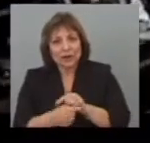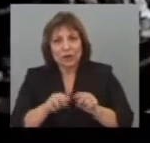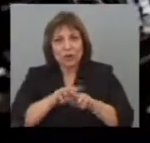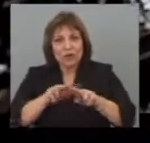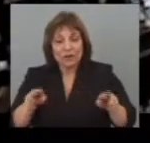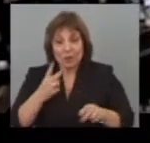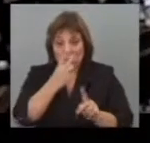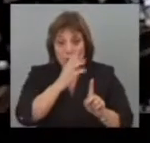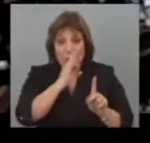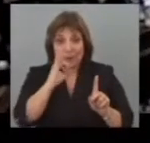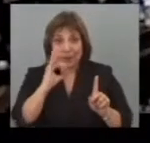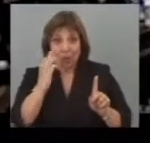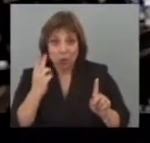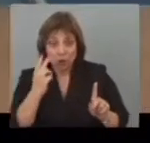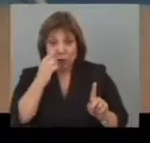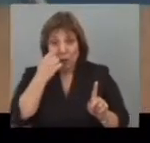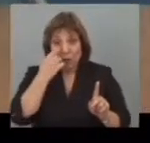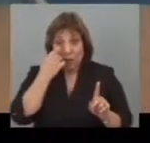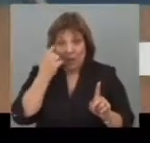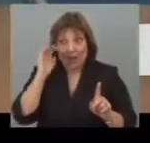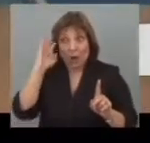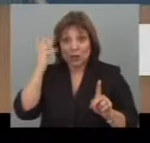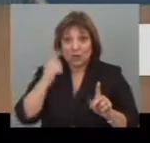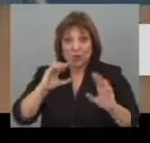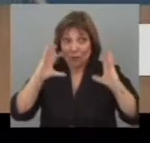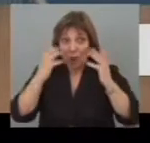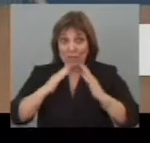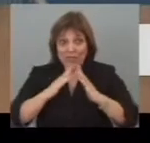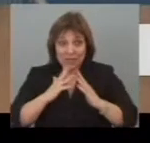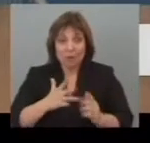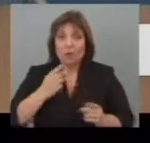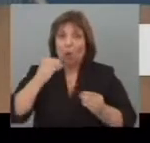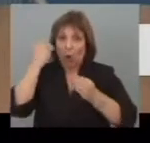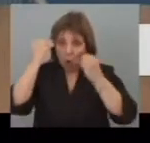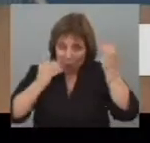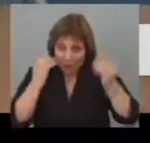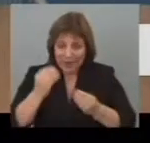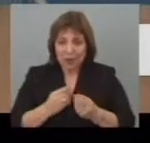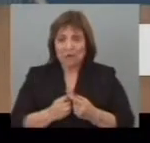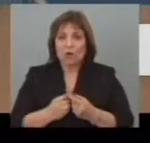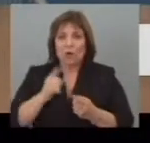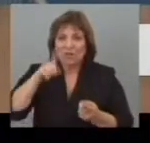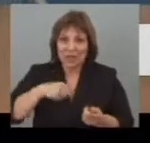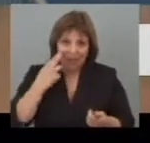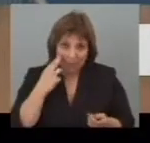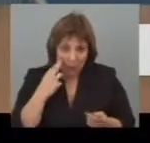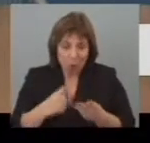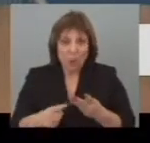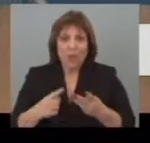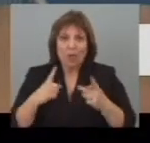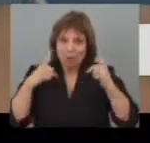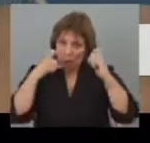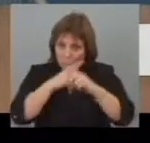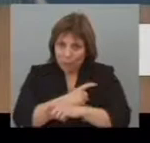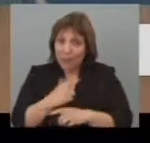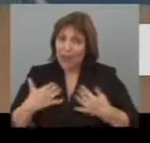el 2002, que se reconoce la violencia doméstica como un tema complejo, multicausal, que se expresa de